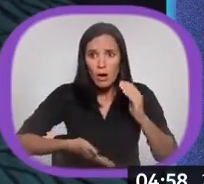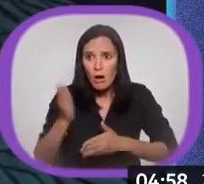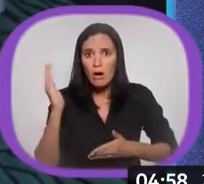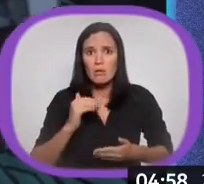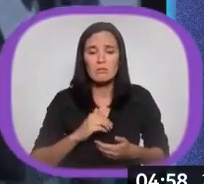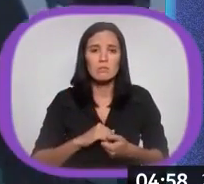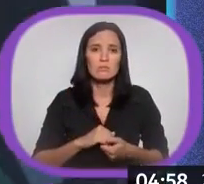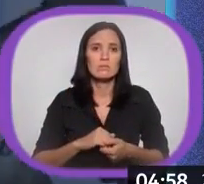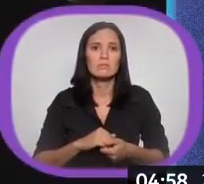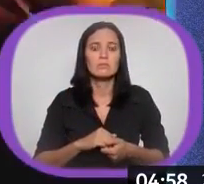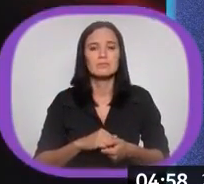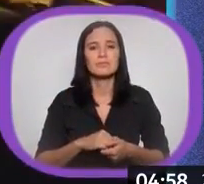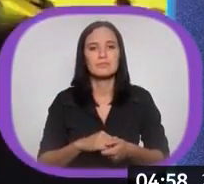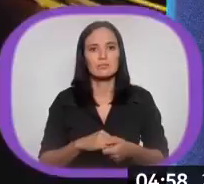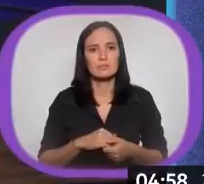¡Corran!